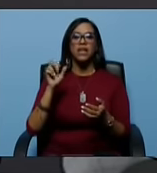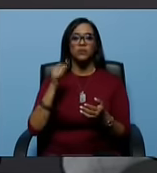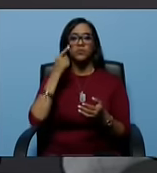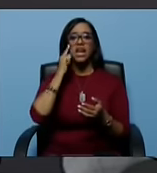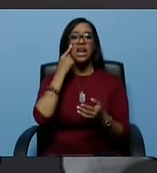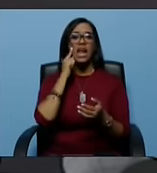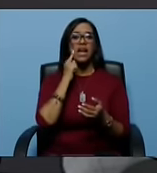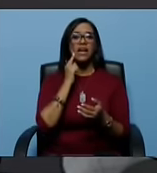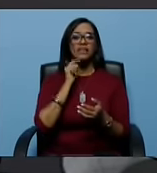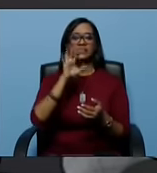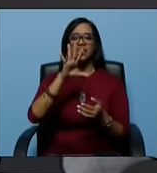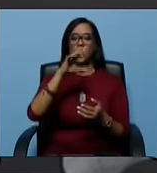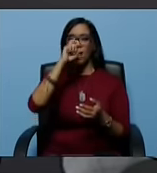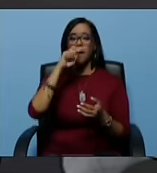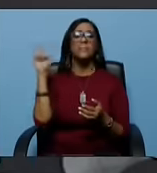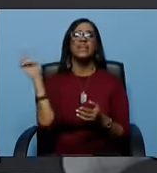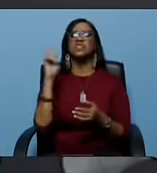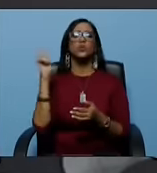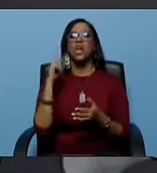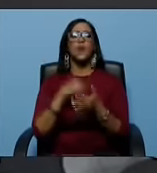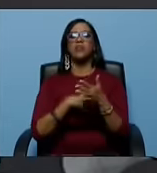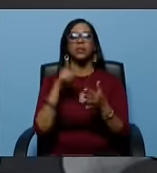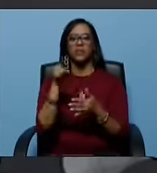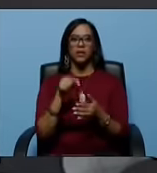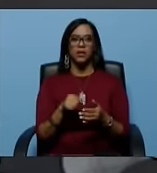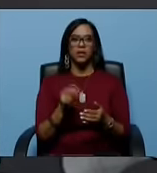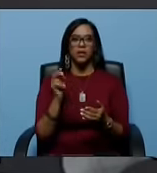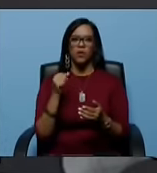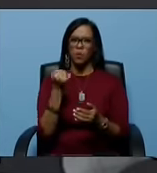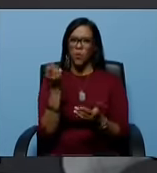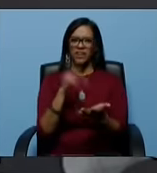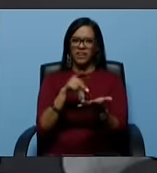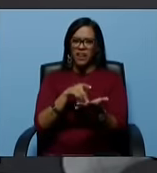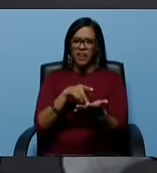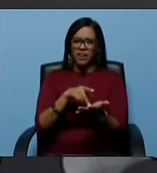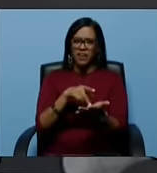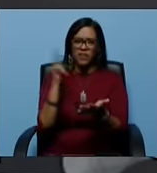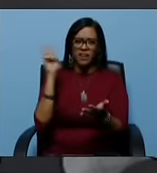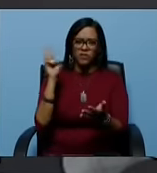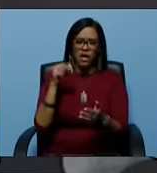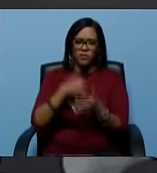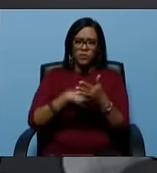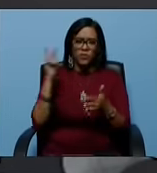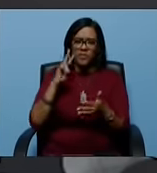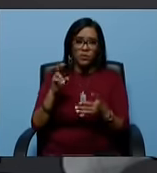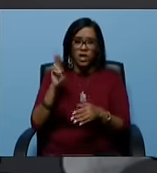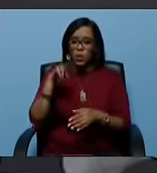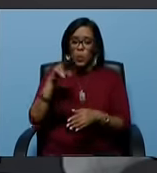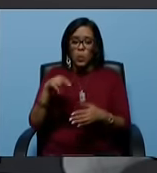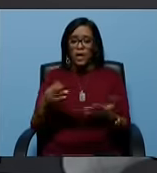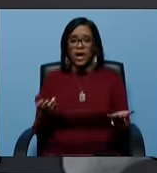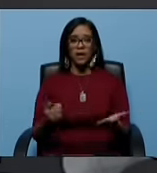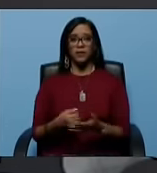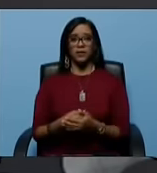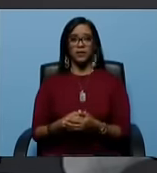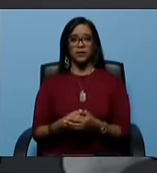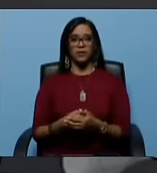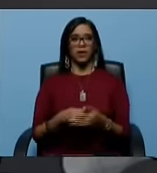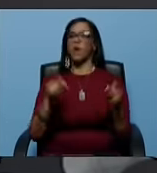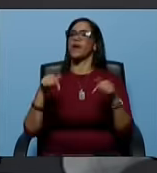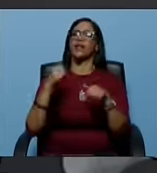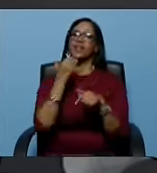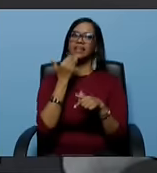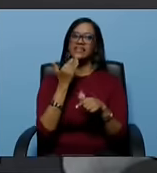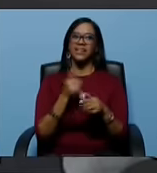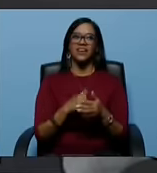Hace 5 años, Venezuela, voy a luchar por... ¿Cuántas veces vino para Venezuela a luchar por Venezuela? Nunca. Y volvió a salir ahorita. Yo dije,